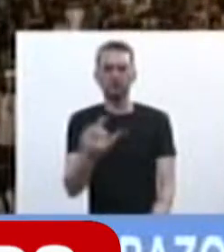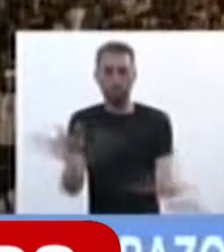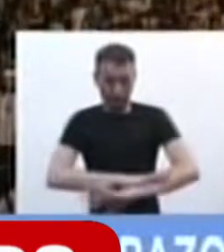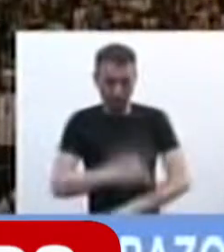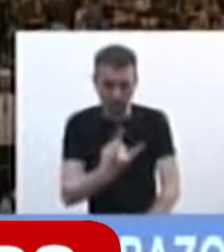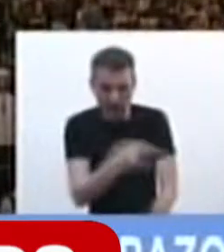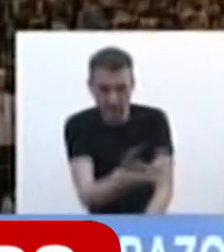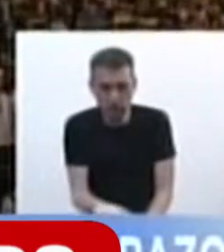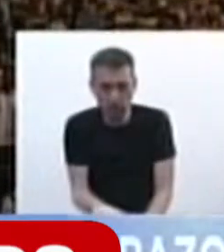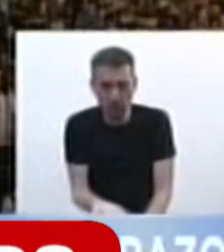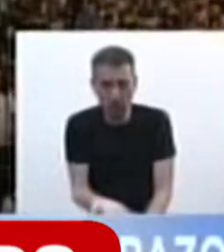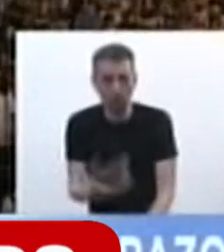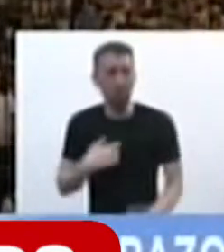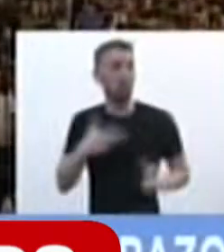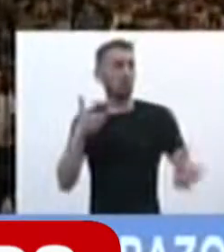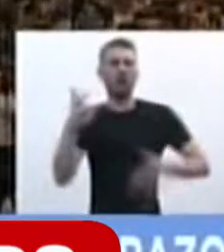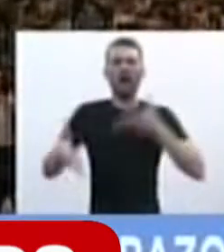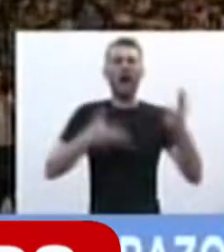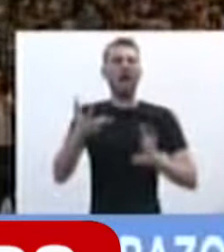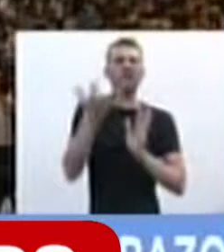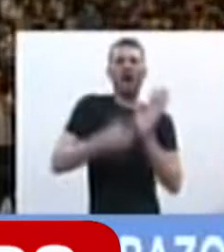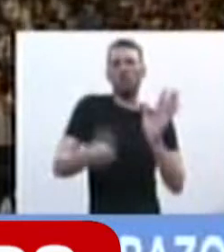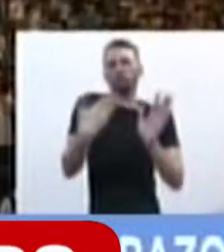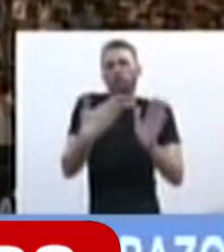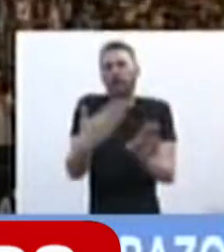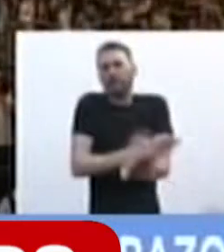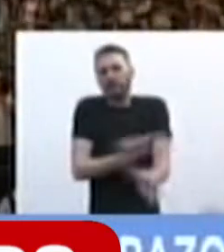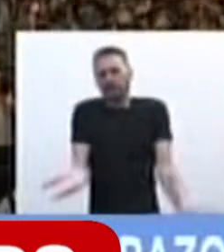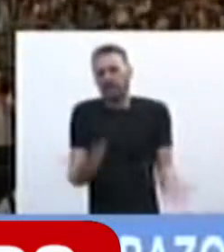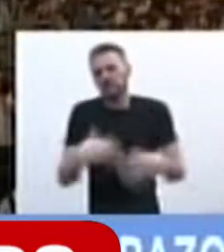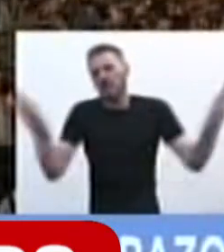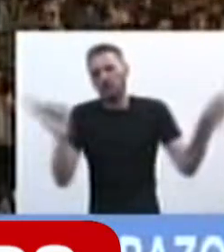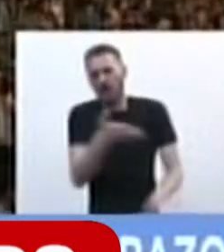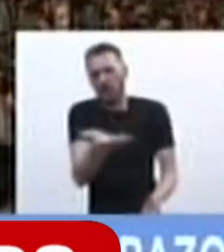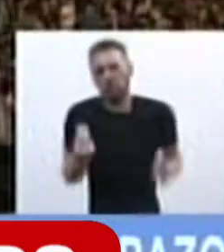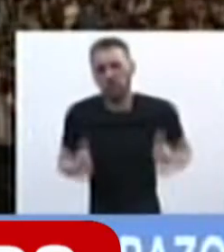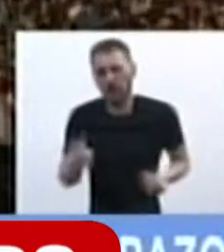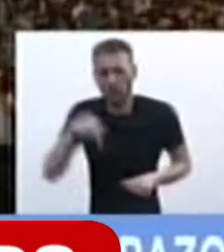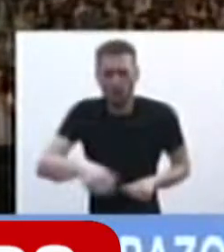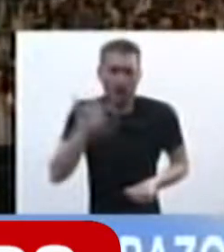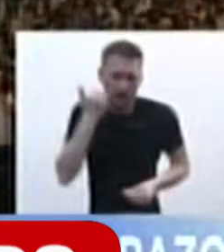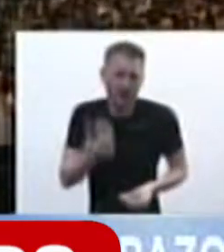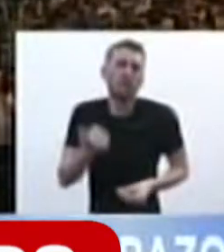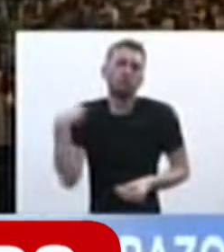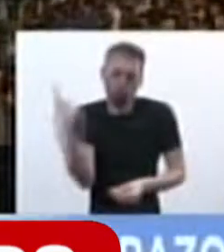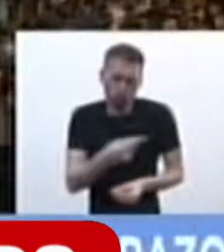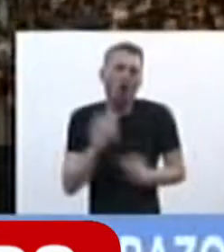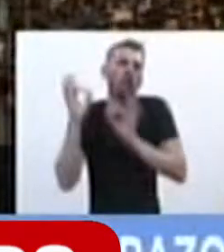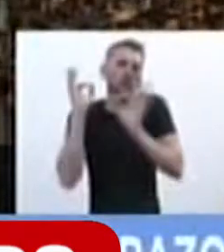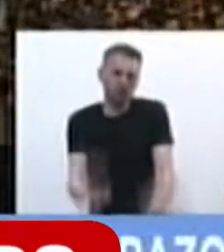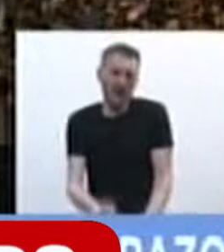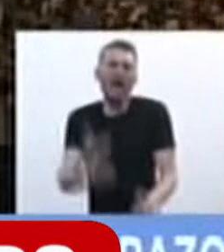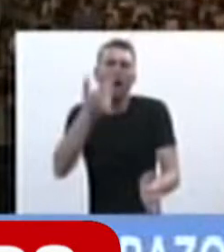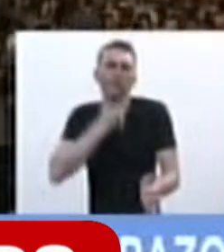muchos manifiestan que el aborto se puede evitar perfectamente, porque hoy están al alcance de todos los